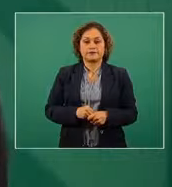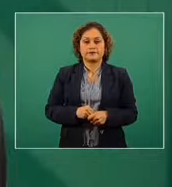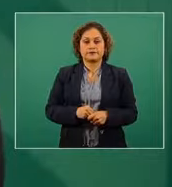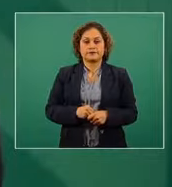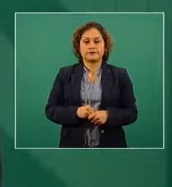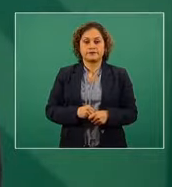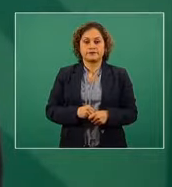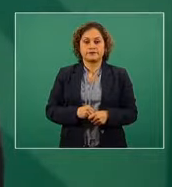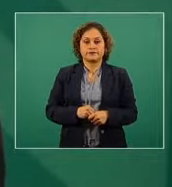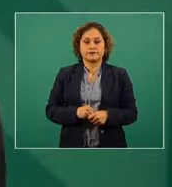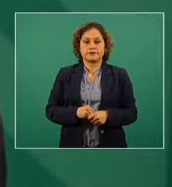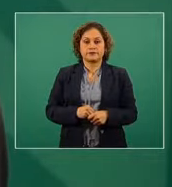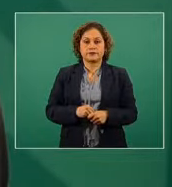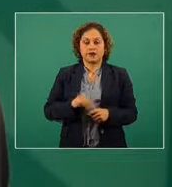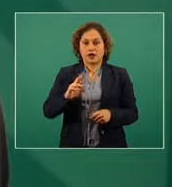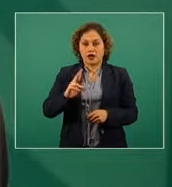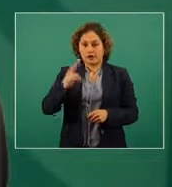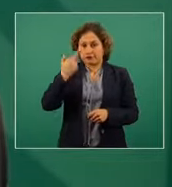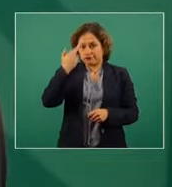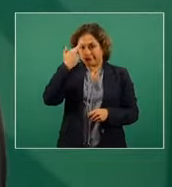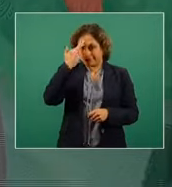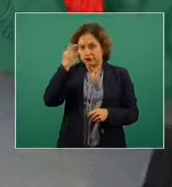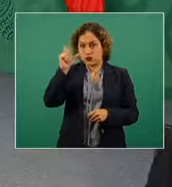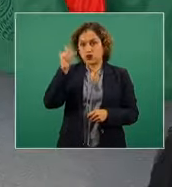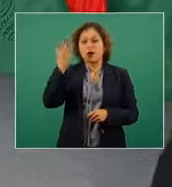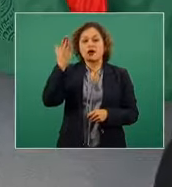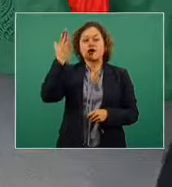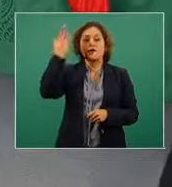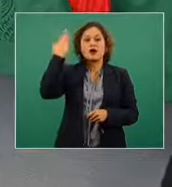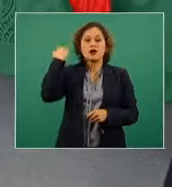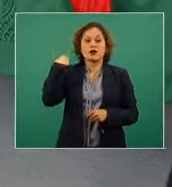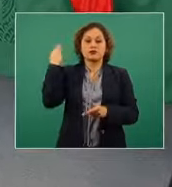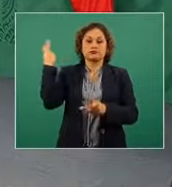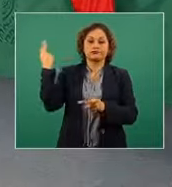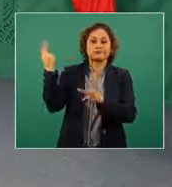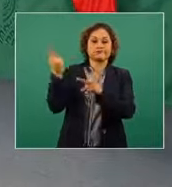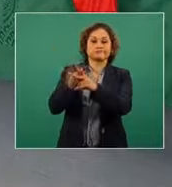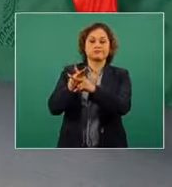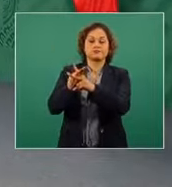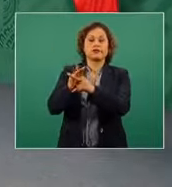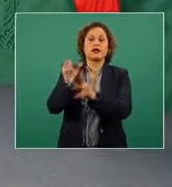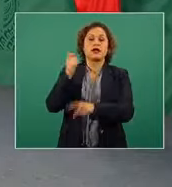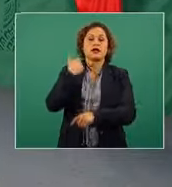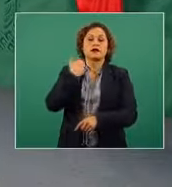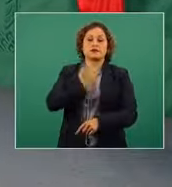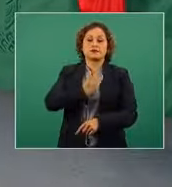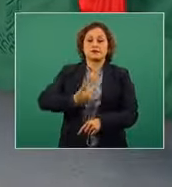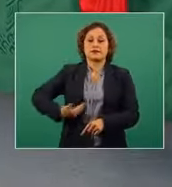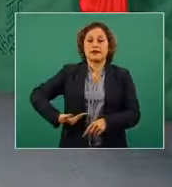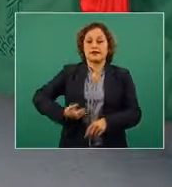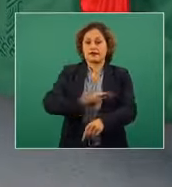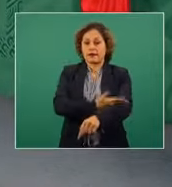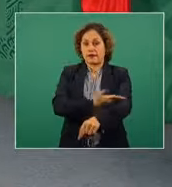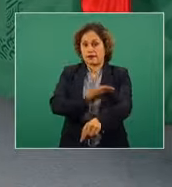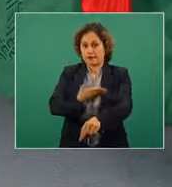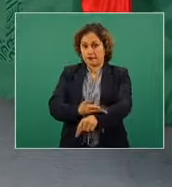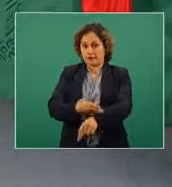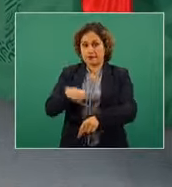asesinato al presidente Francisco I. Madero. Es